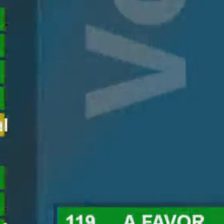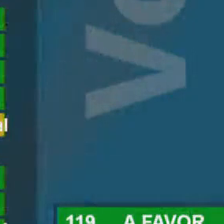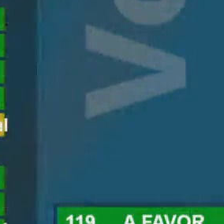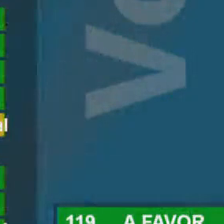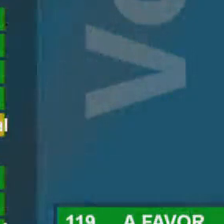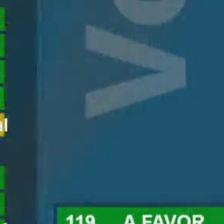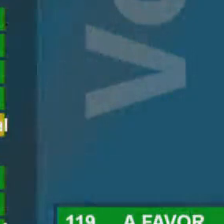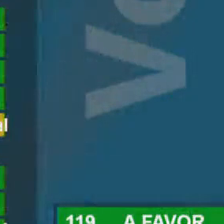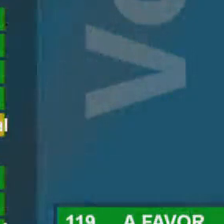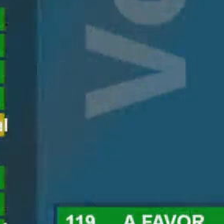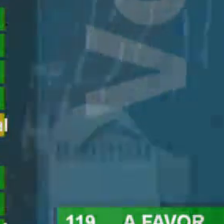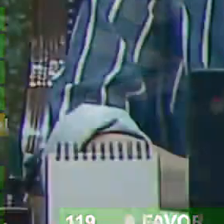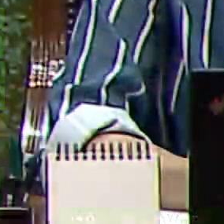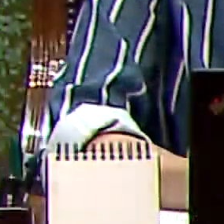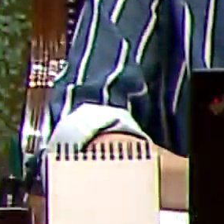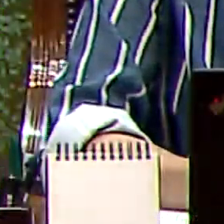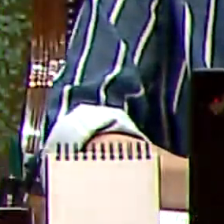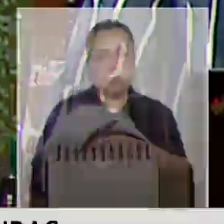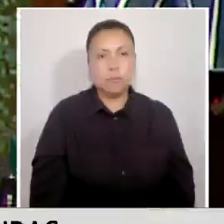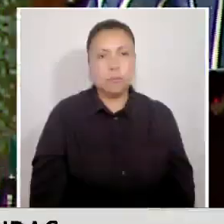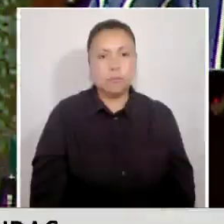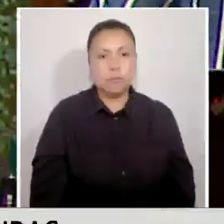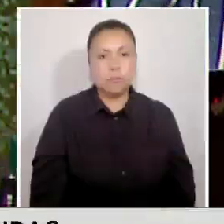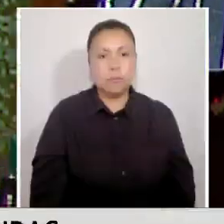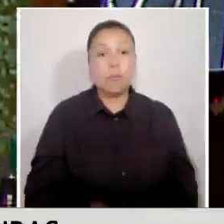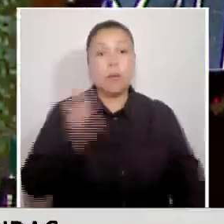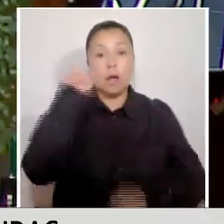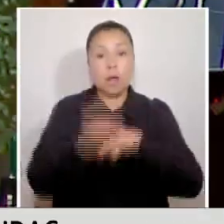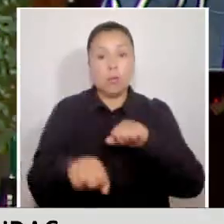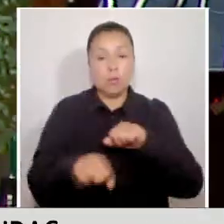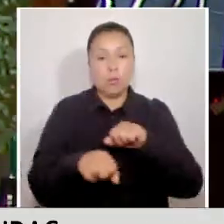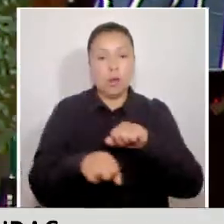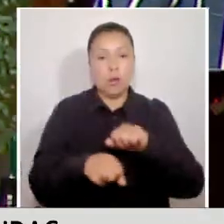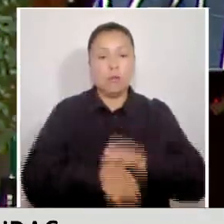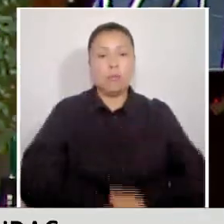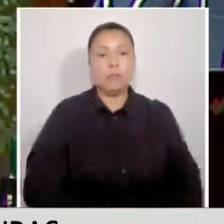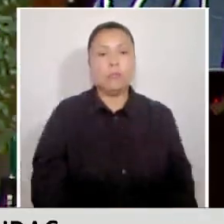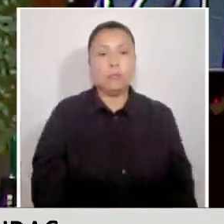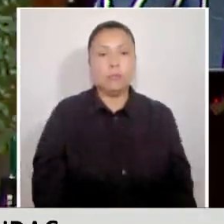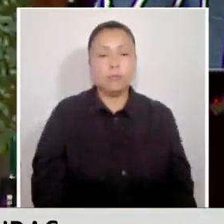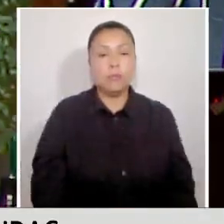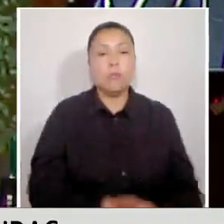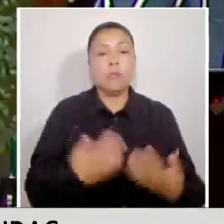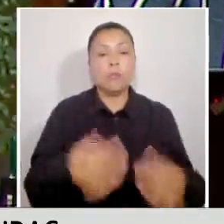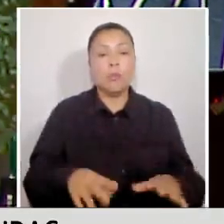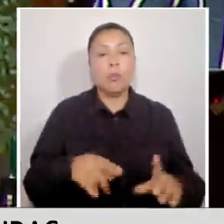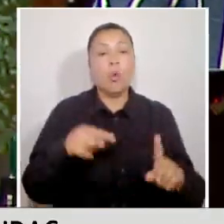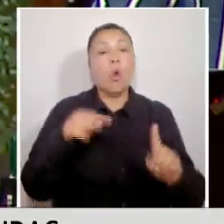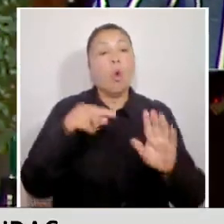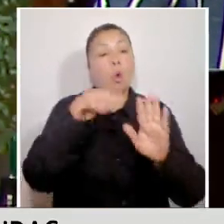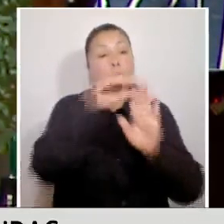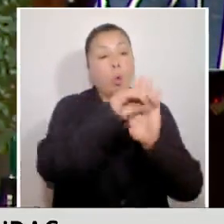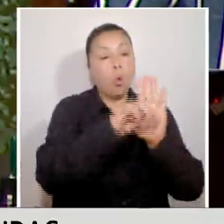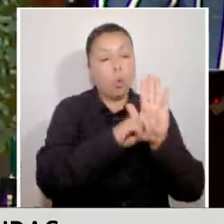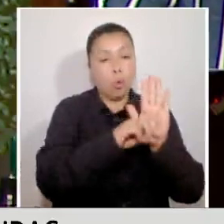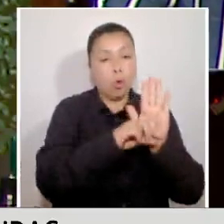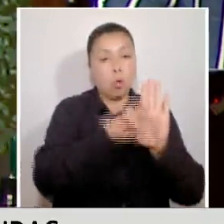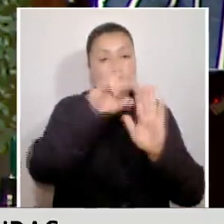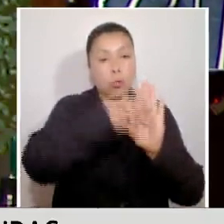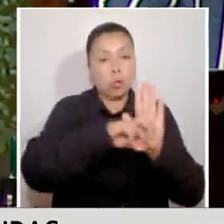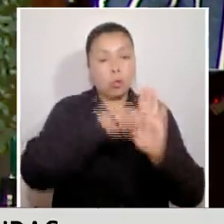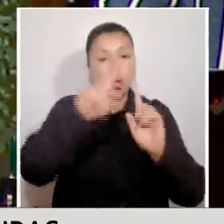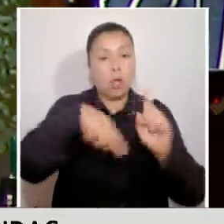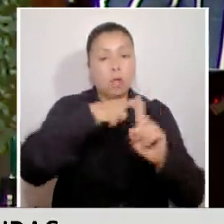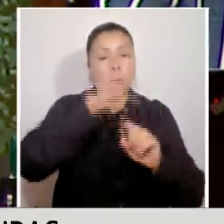15 abstenciones aprobado por no ha sido objeto de indicaciones el proyecto queda además aprobado